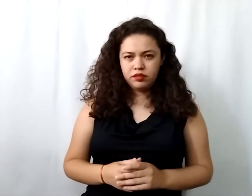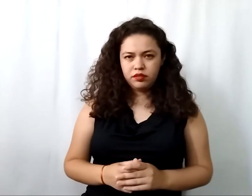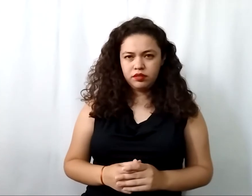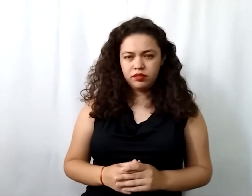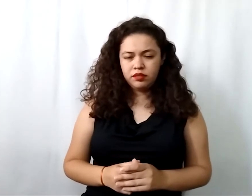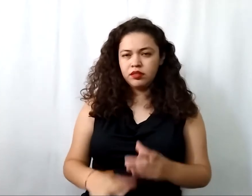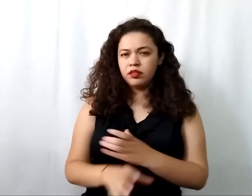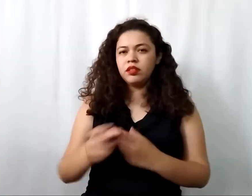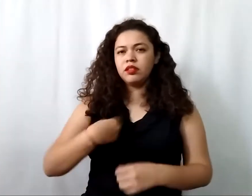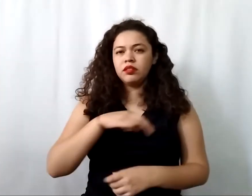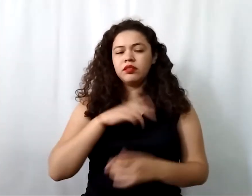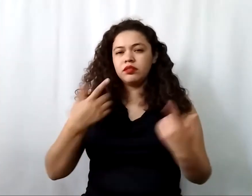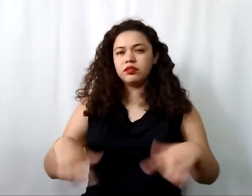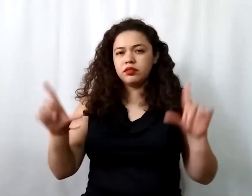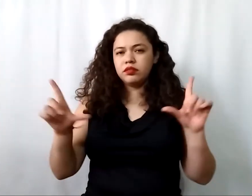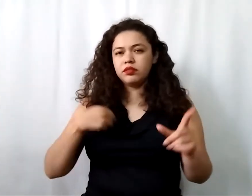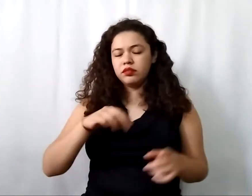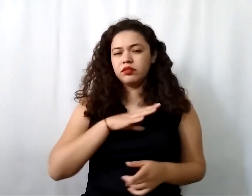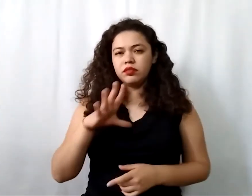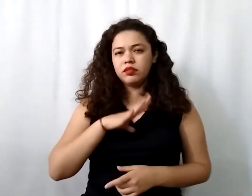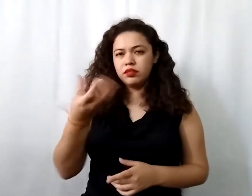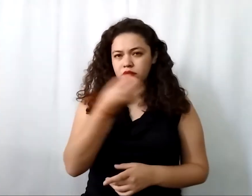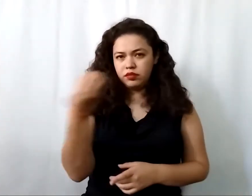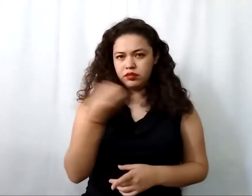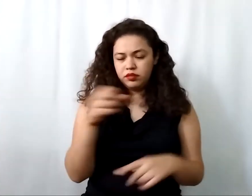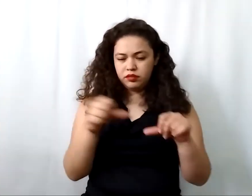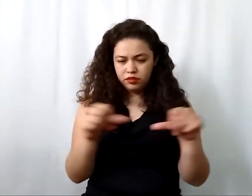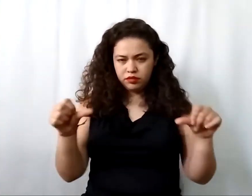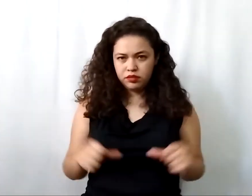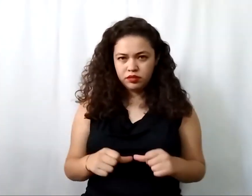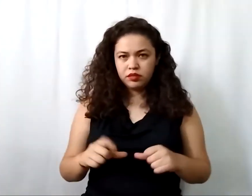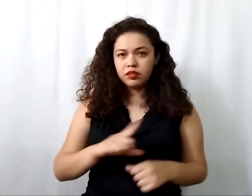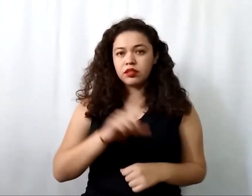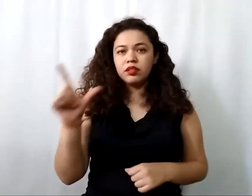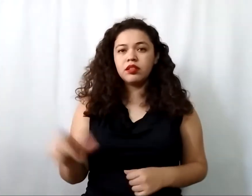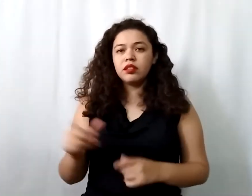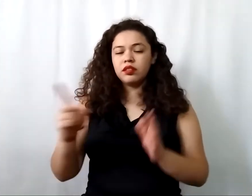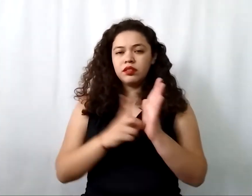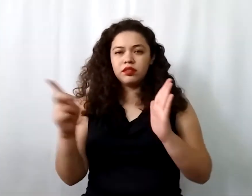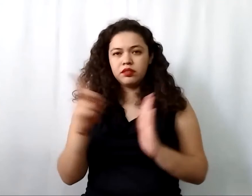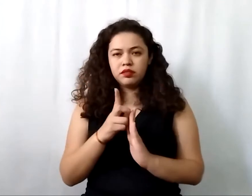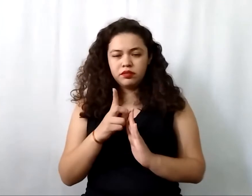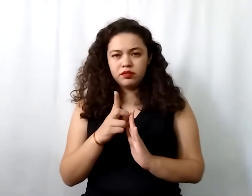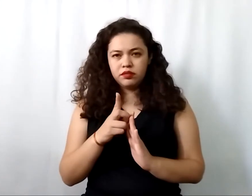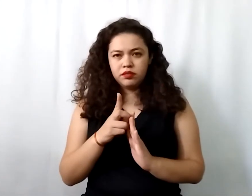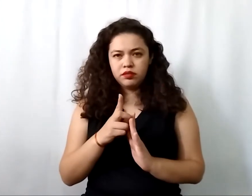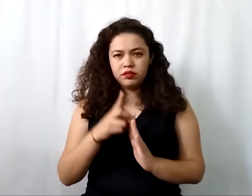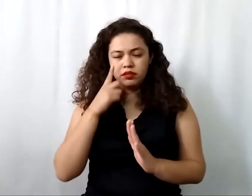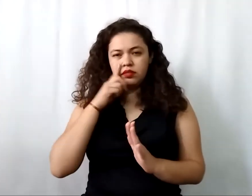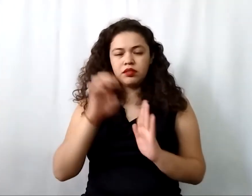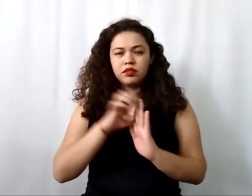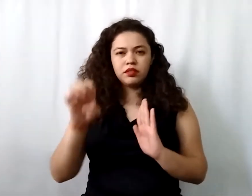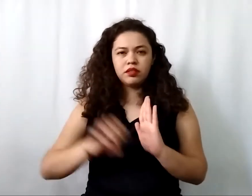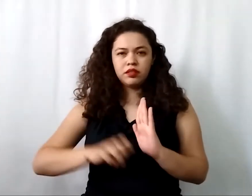que nosotros tenemos organizado por áreas y luego departamentos. Y vi en algunos ejemplos que están direcciones y